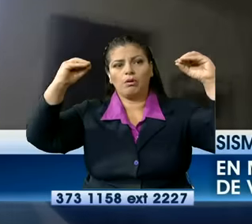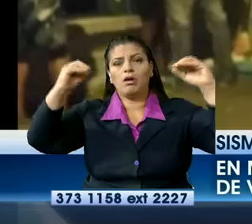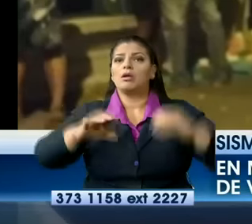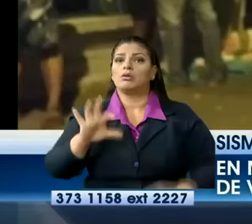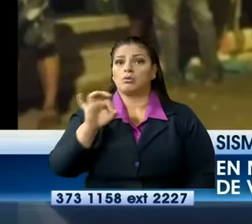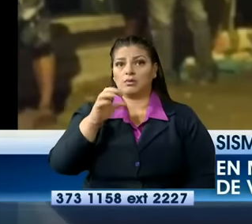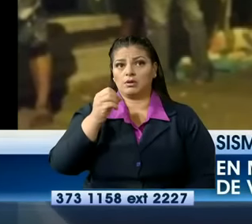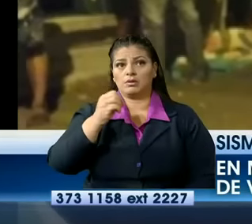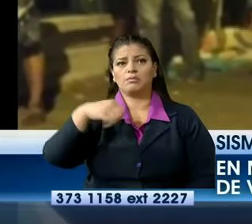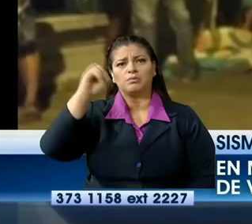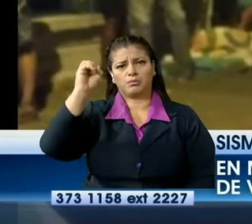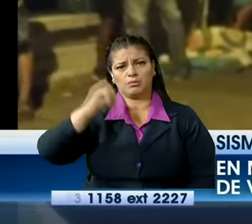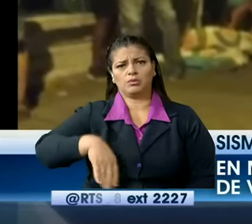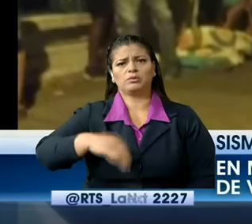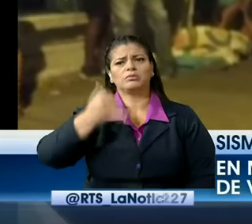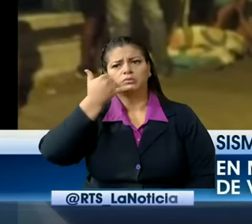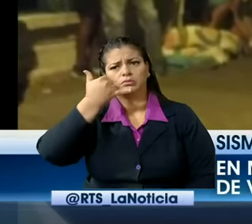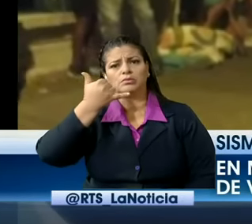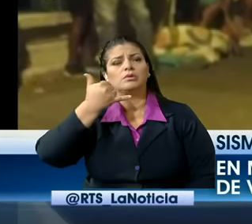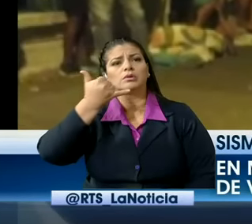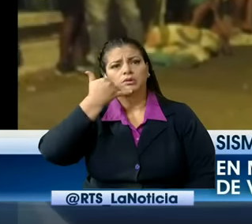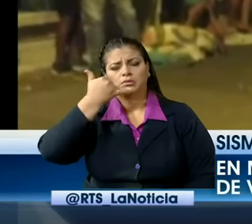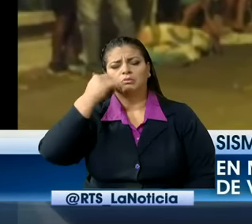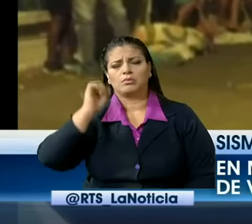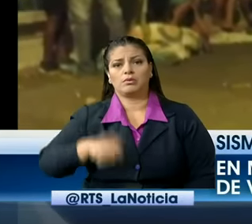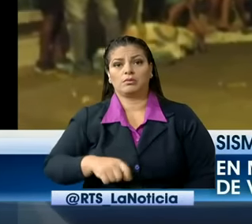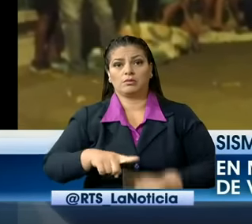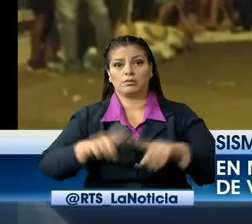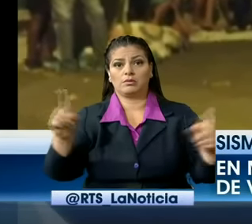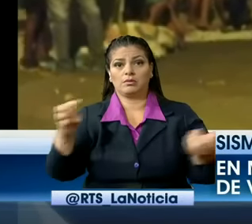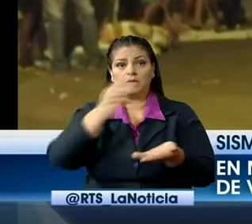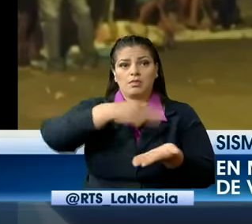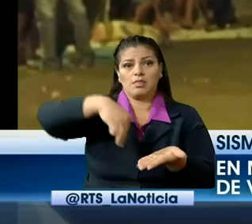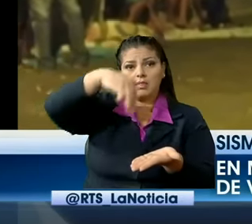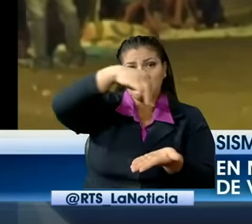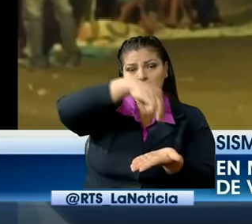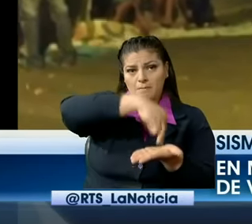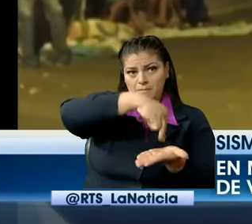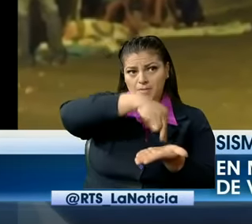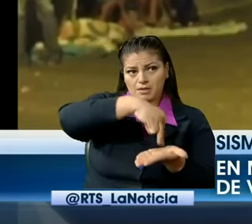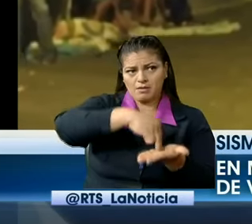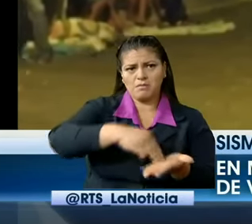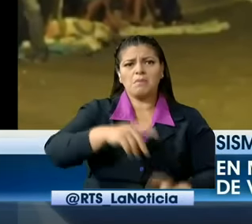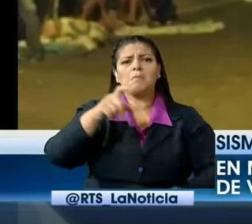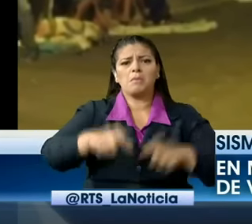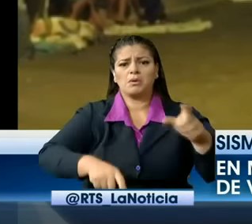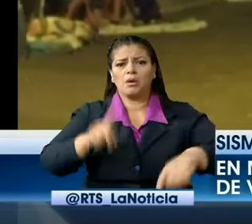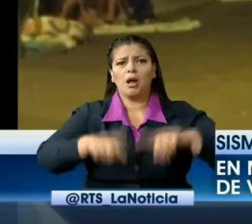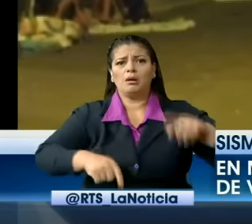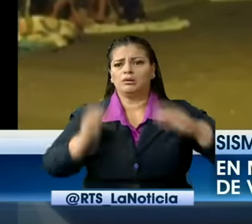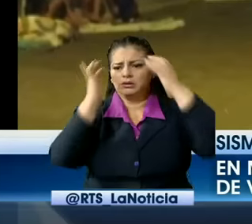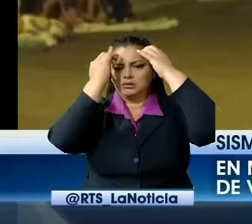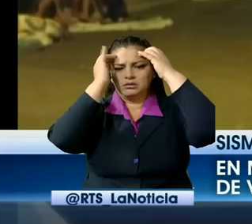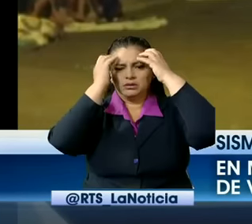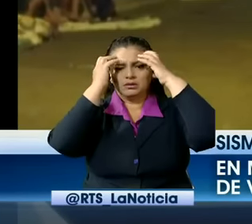telefonía. Mientras que en Manabí, únicamente se registraron personas atendidas por crisis